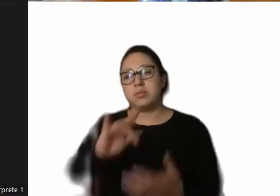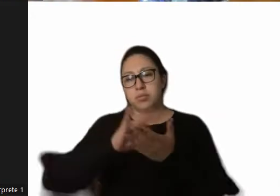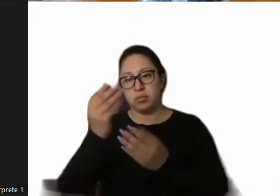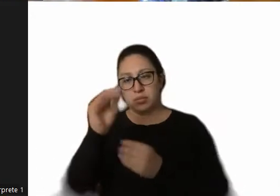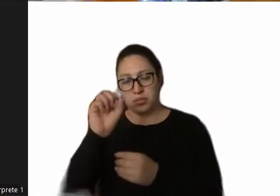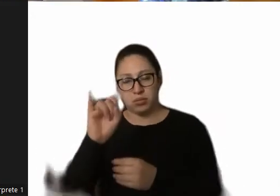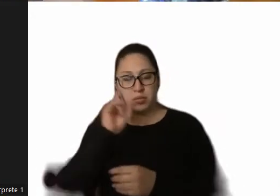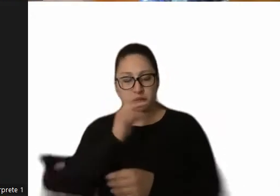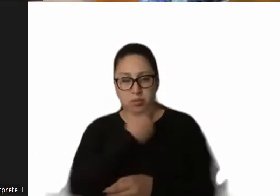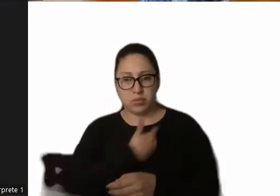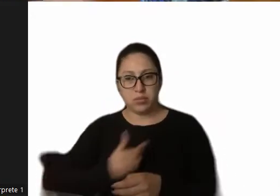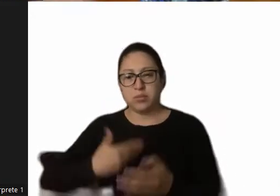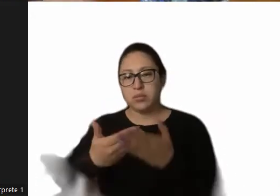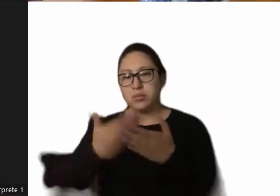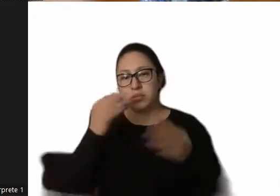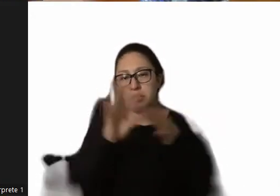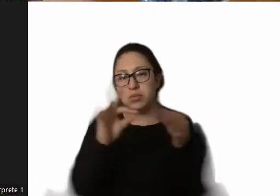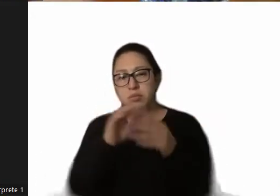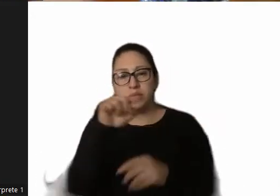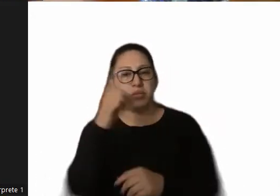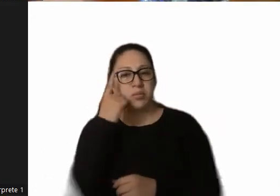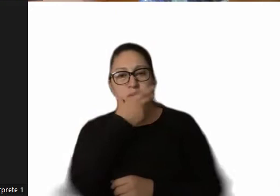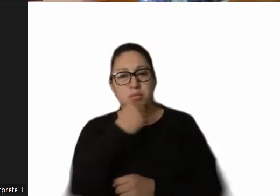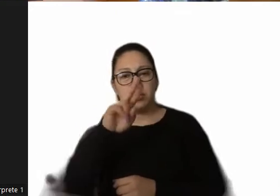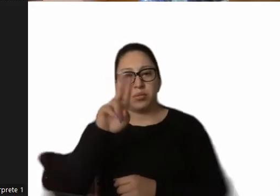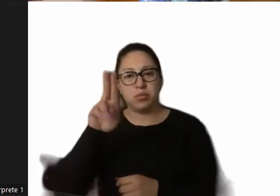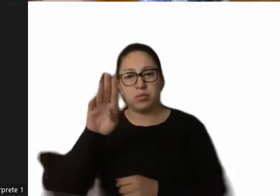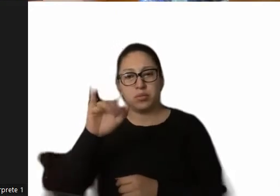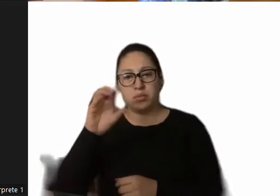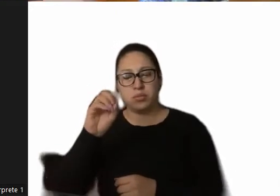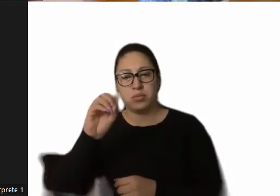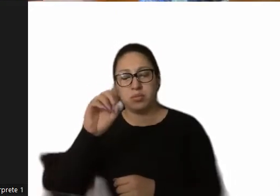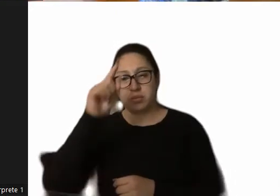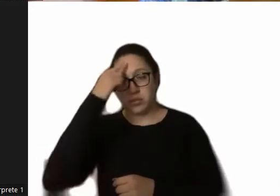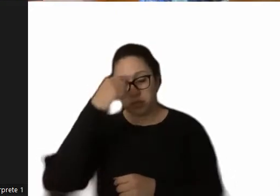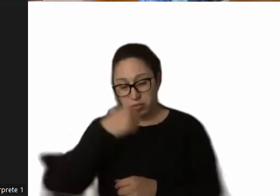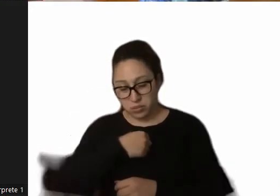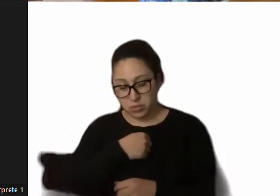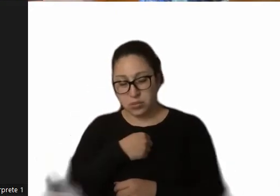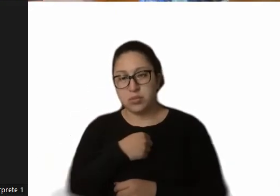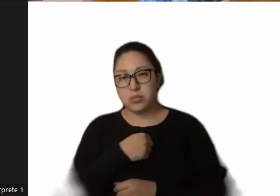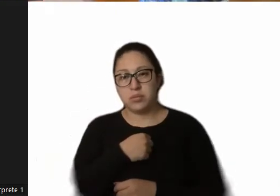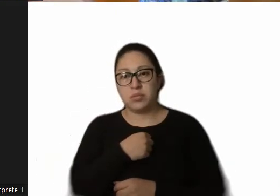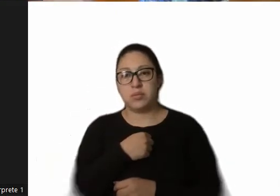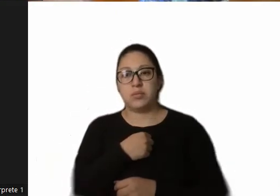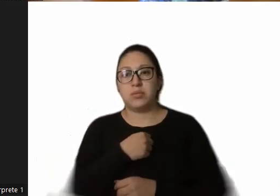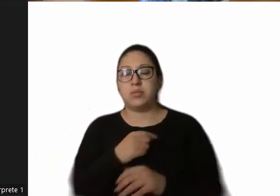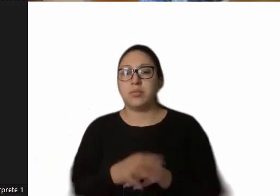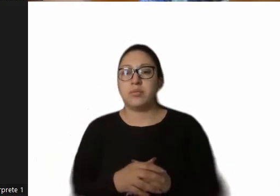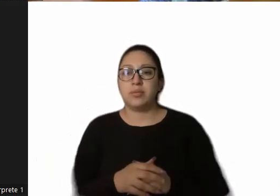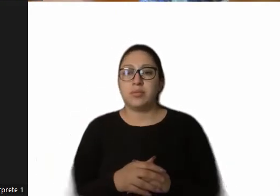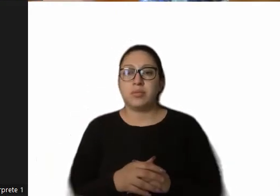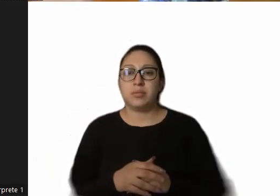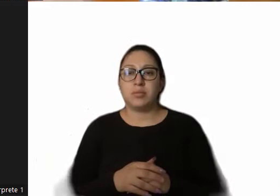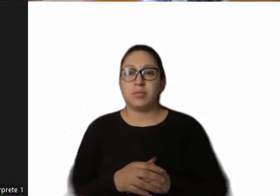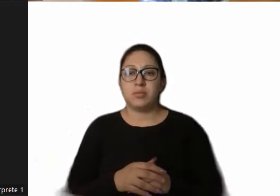mención el diputado Rubio, coincidiendo de fondo con la iniciativa que plantea la diputada